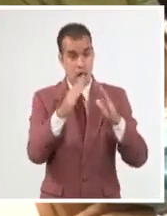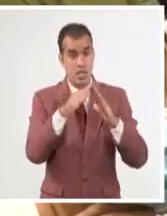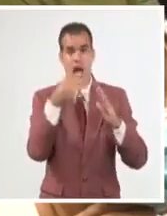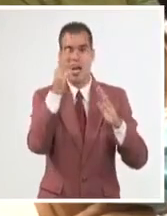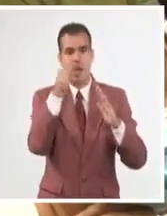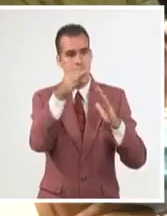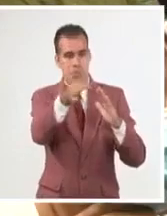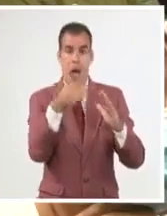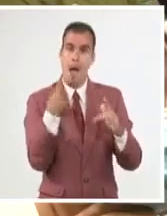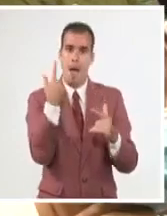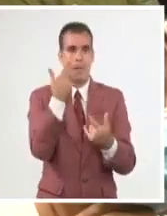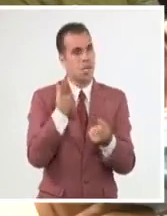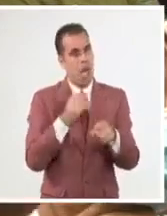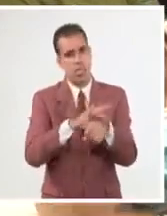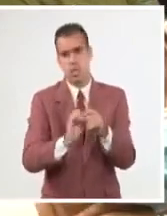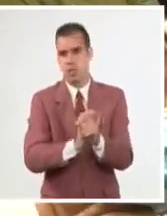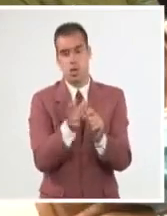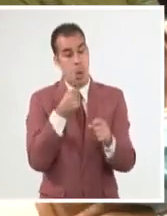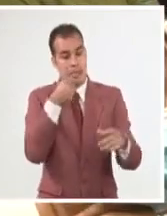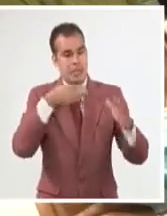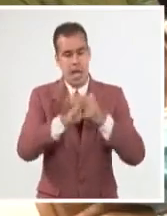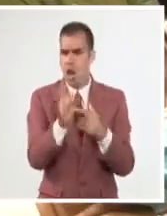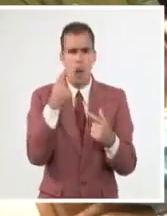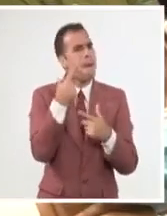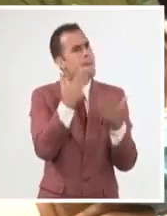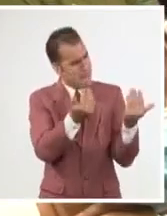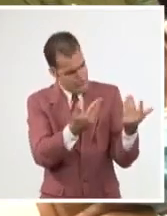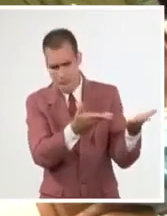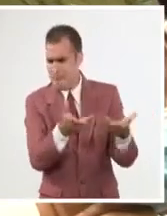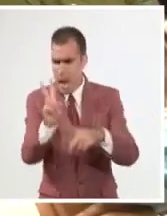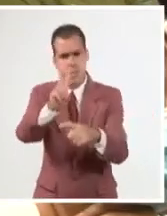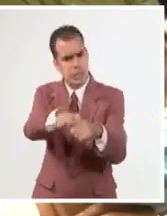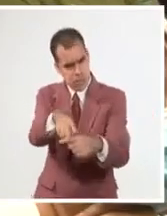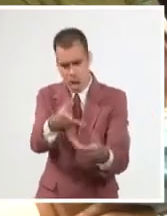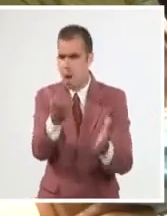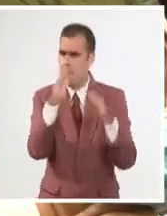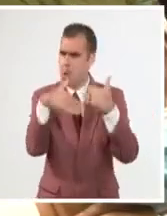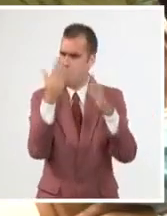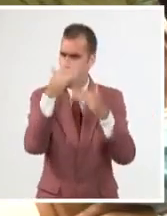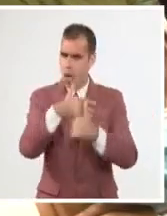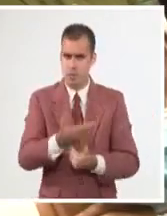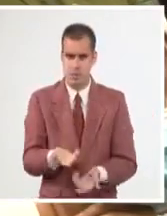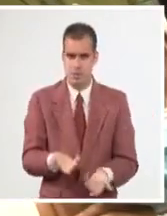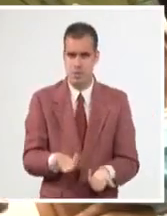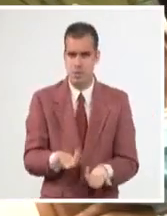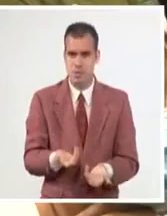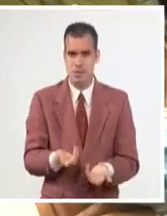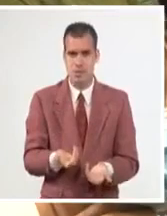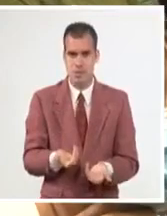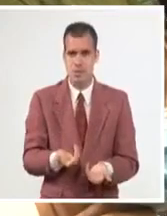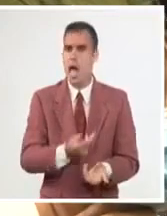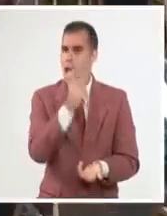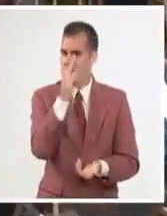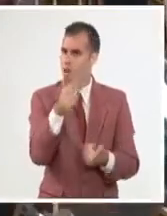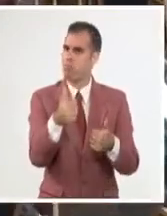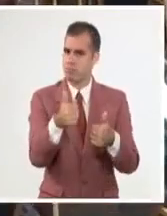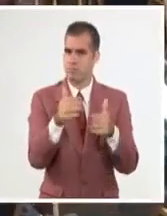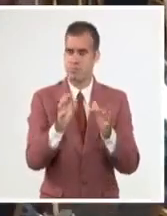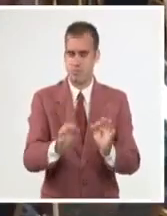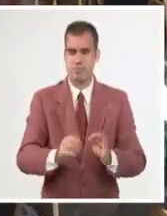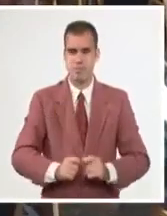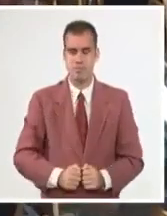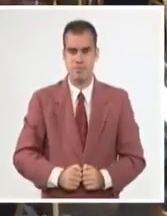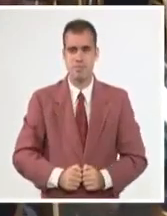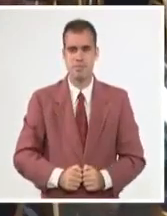hay coronavirus, mire, no puedo entrar. No, pero entra, entra, siéntate, no hay problema. Nos trataron muy bien, que no fue una vida real. Pero